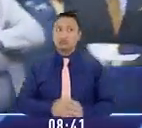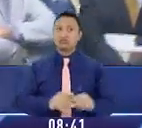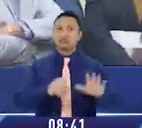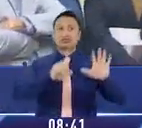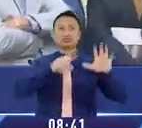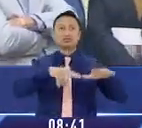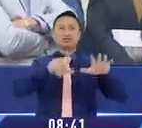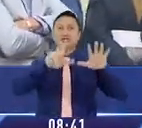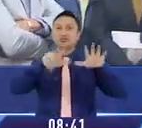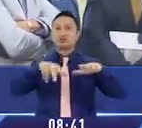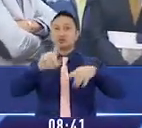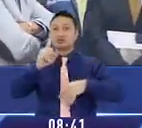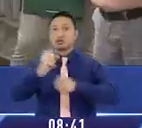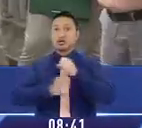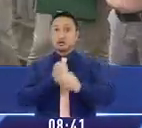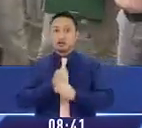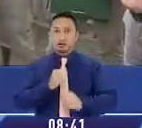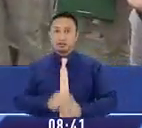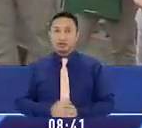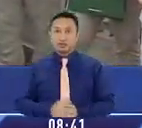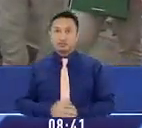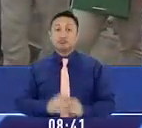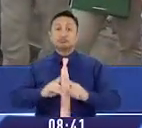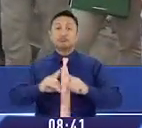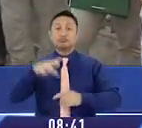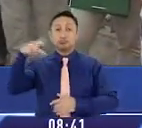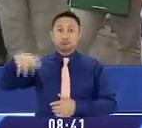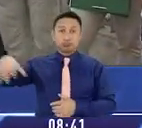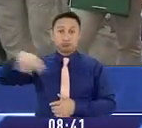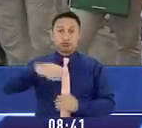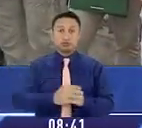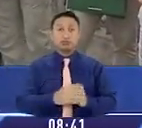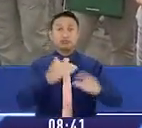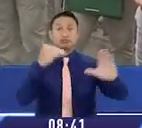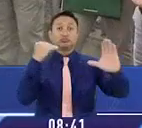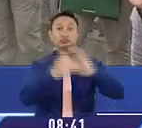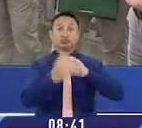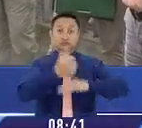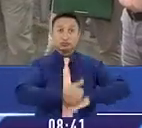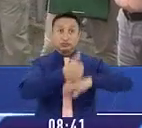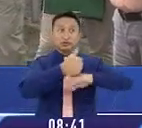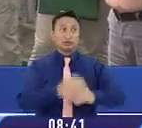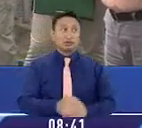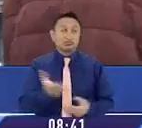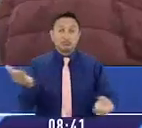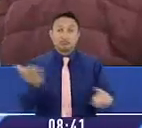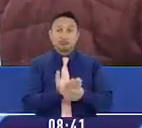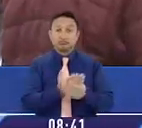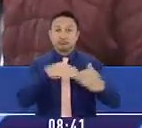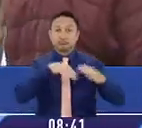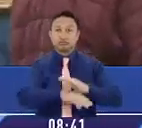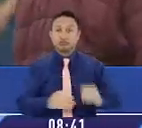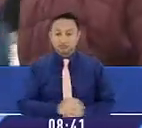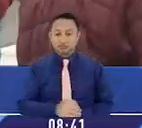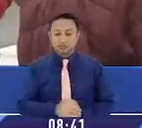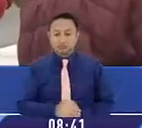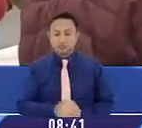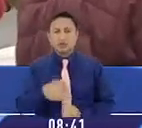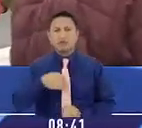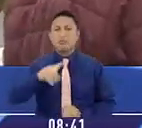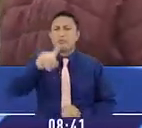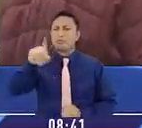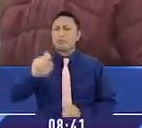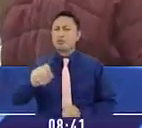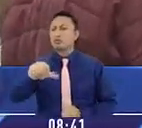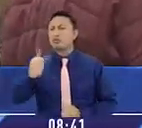este sector de varias provincias. Afirman que sus oficios al ente rector de tránsito han quedado en carpetas, pues tienen otras inquietudes. Una